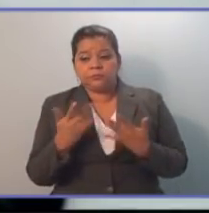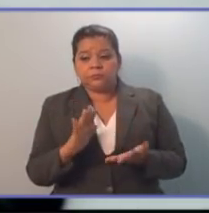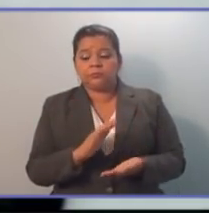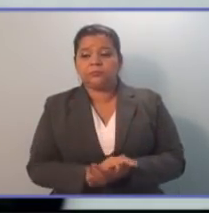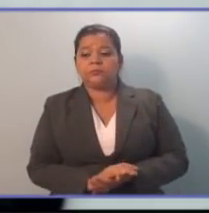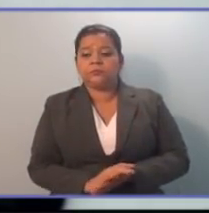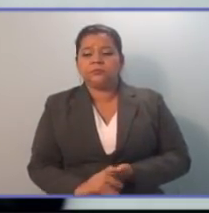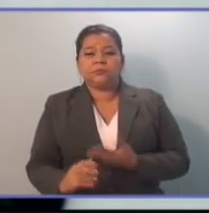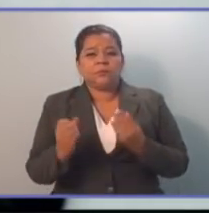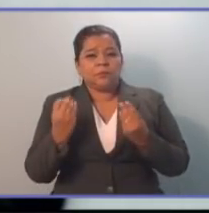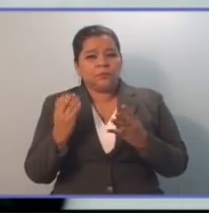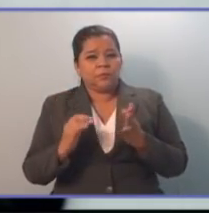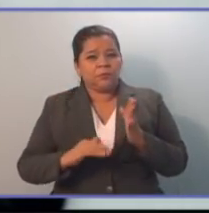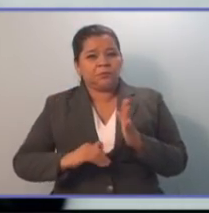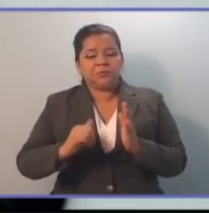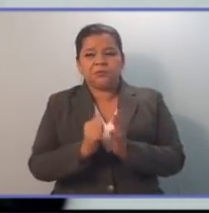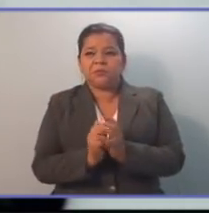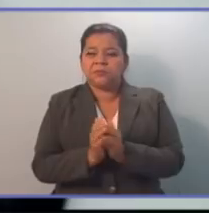bastante escepticismo.